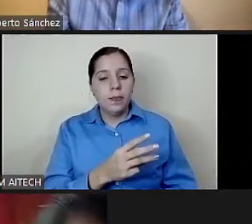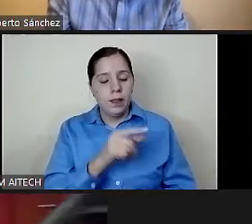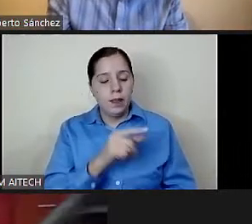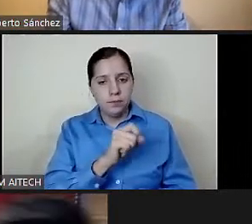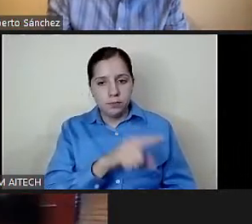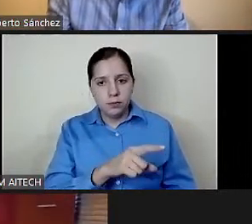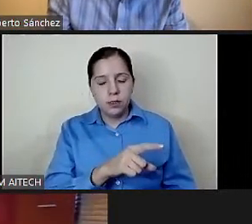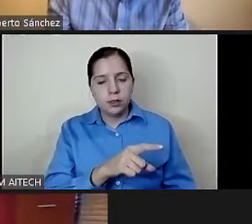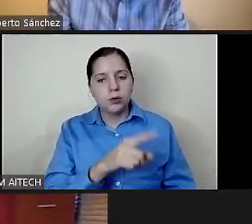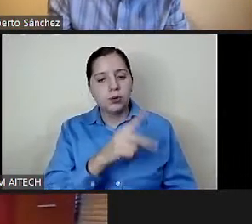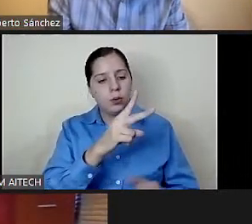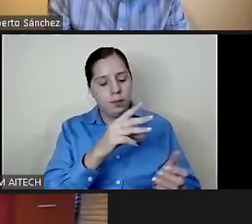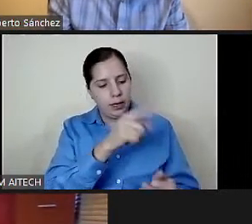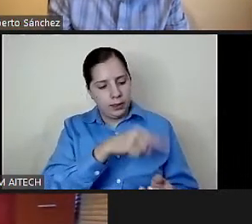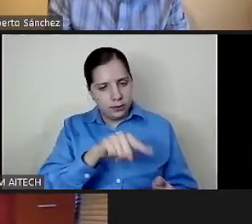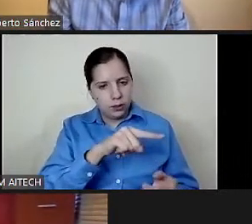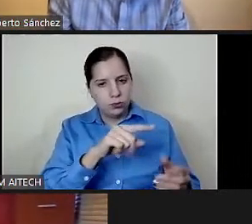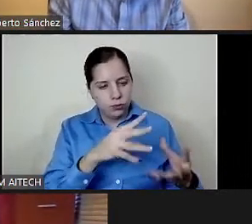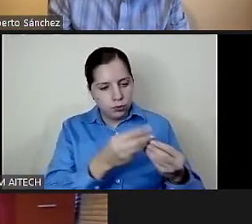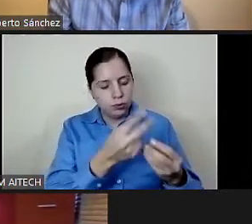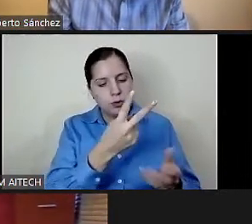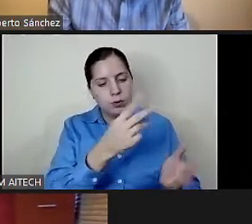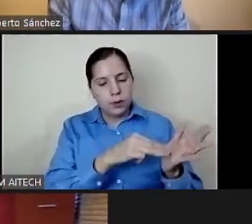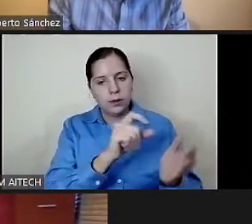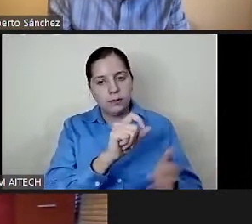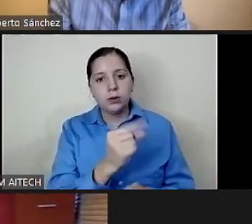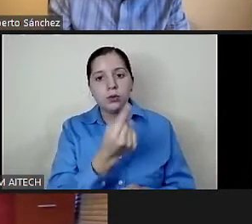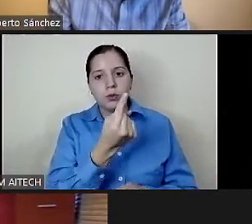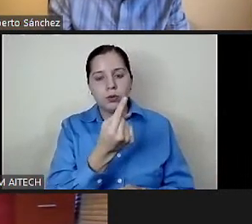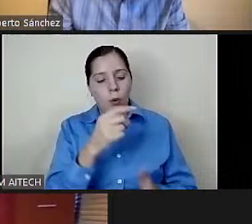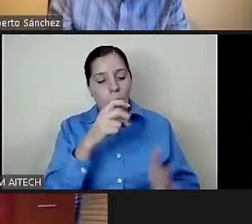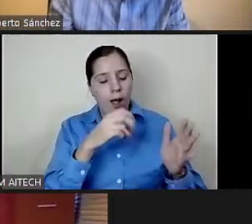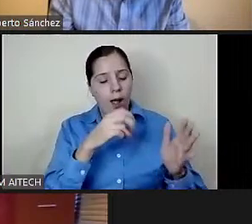extraordinaria de 2021, modificación o aprobación en su caso.